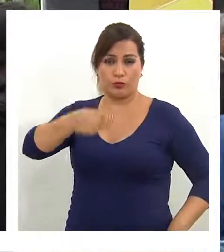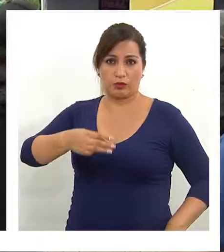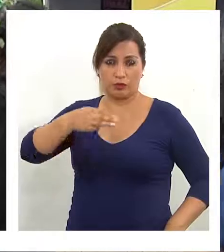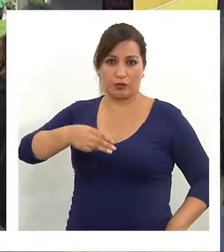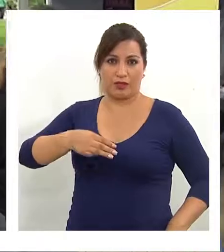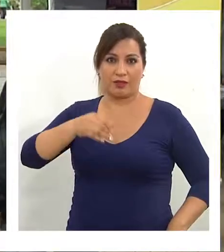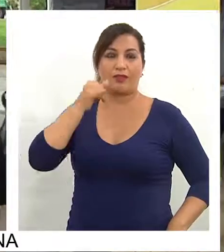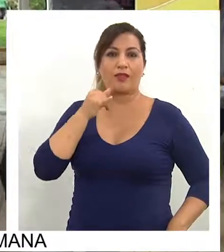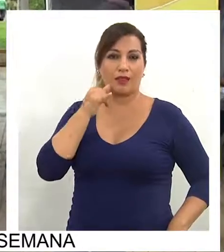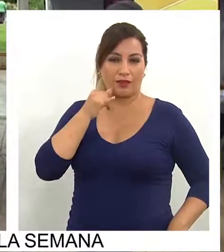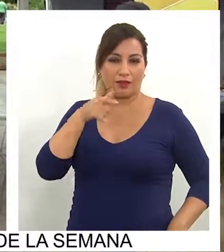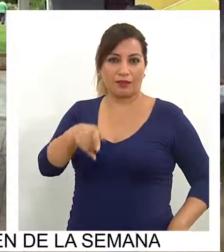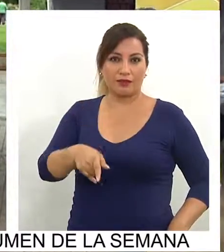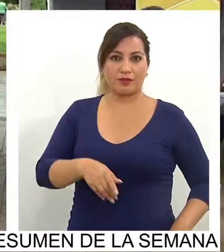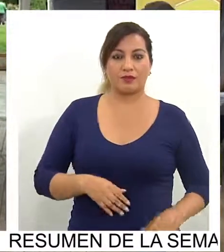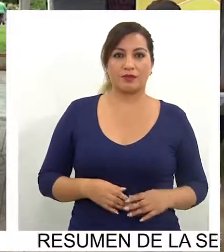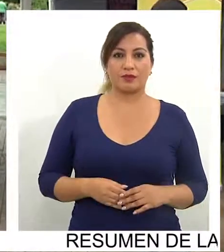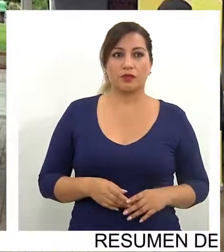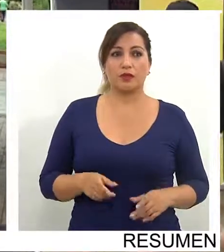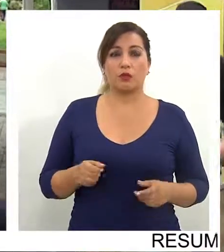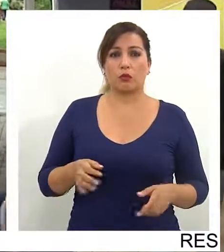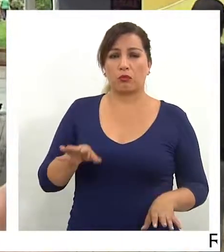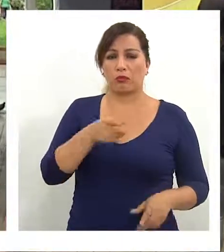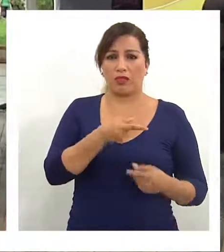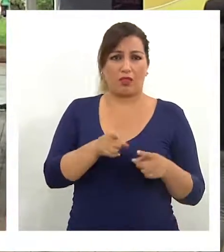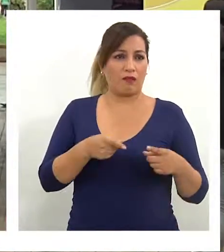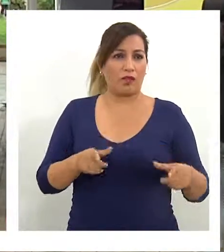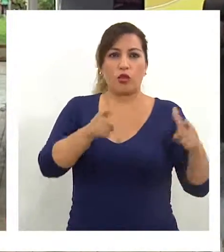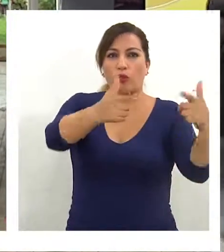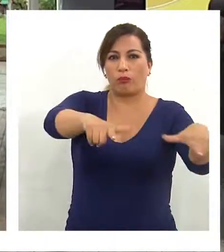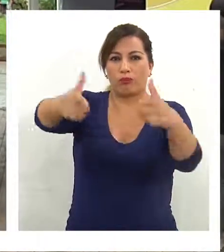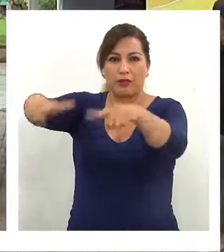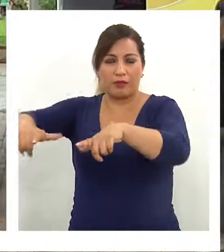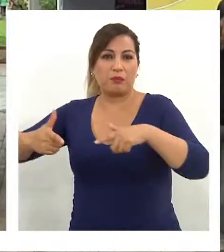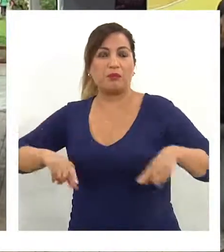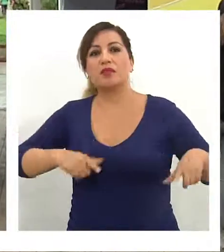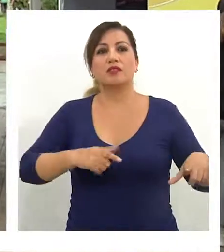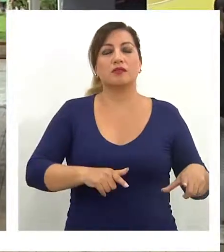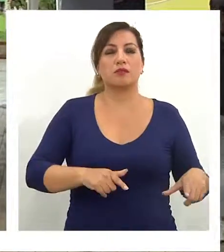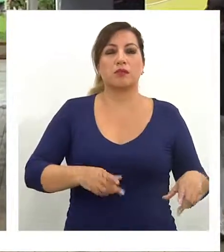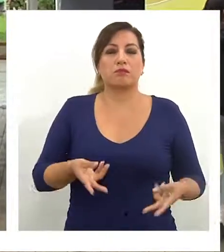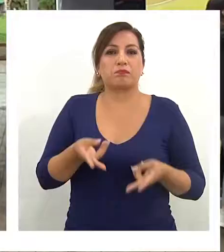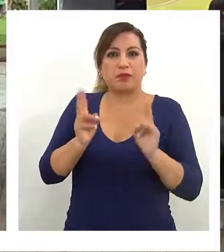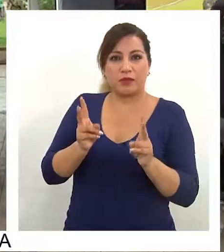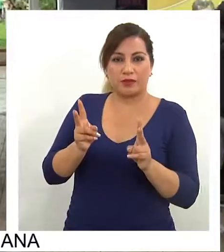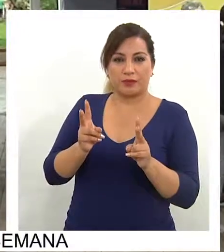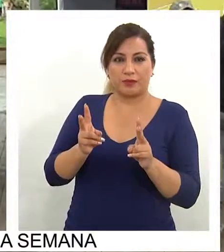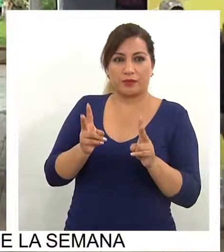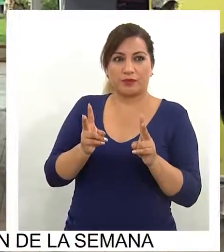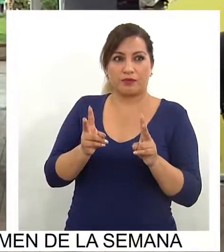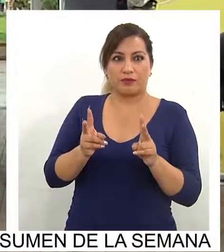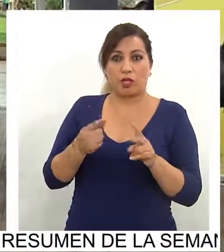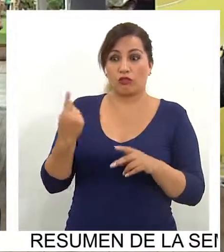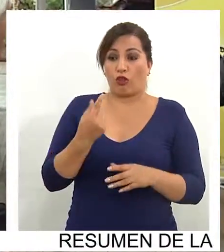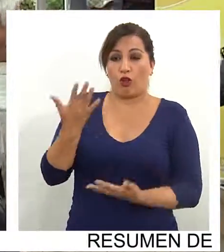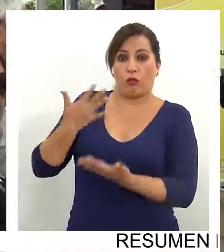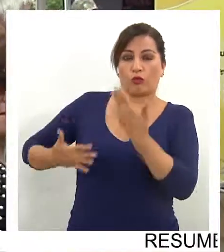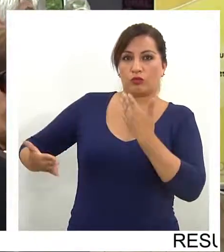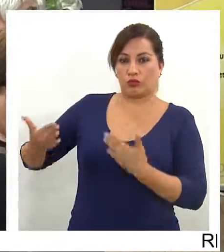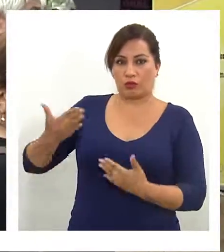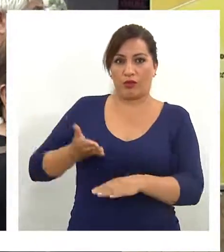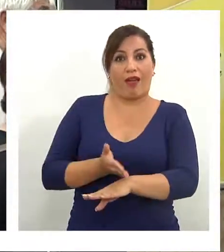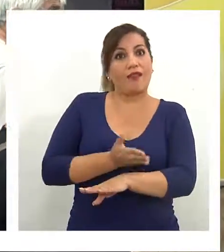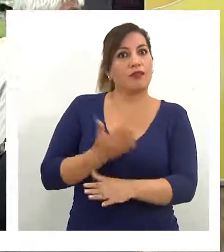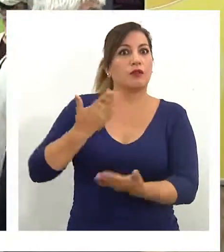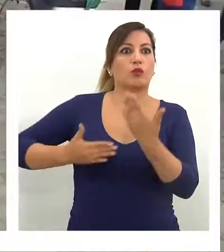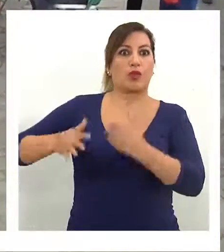de Iquique, en la cual se pueden haber distintos módulos que permitan el autocuidado y la